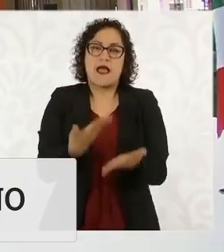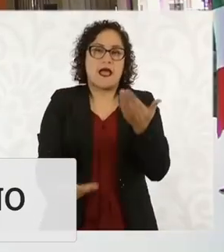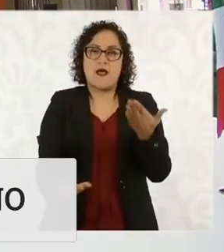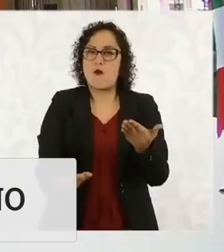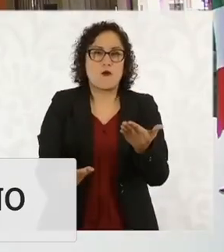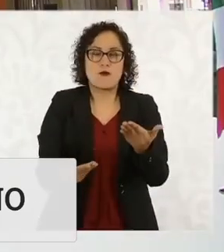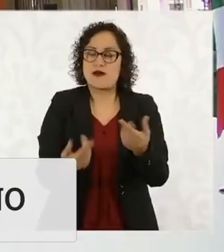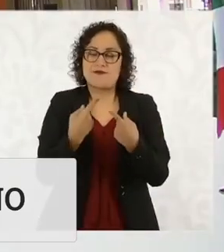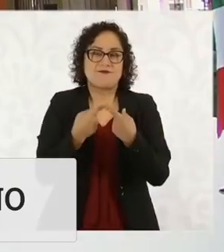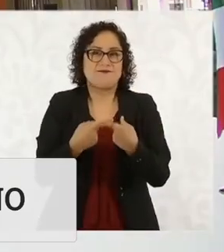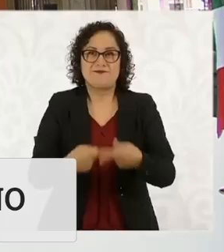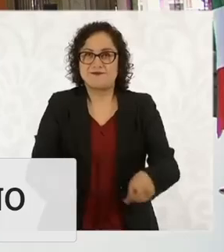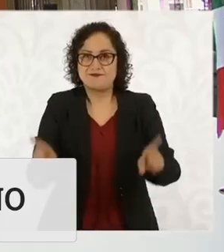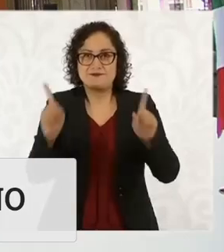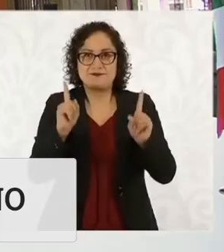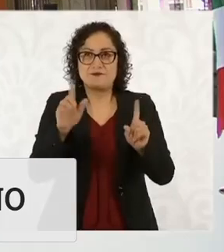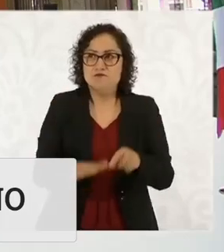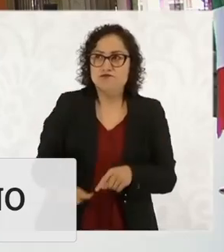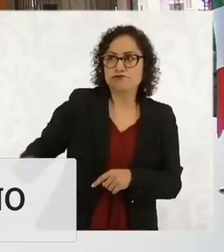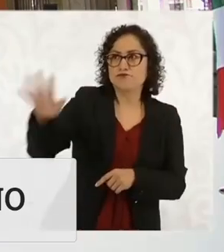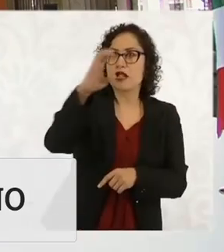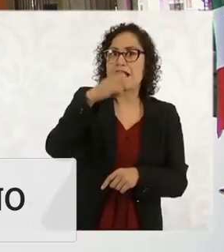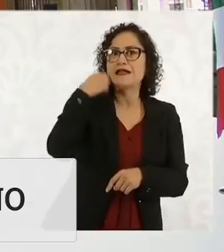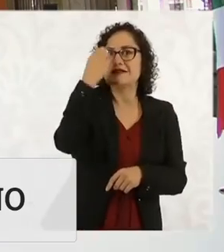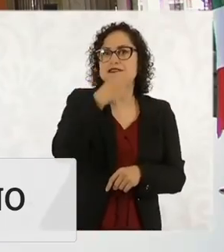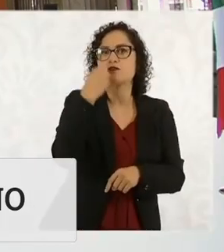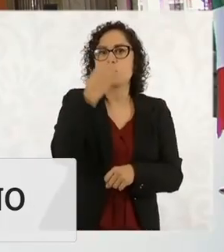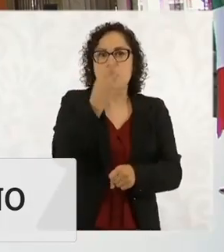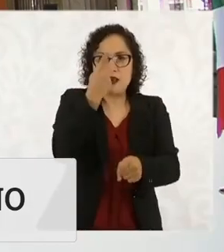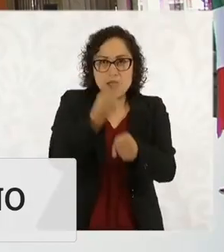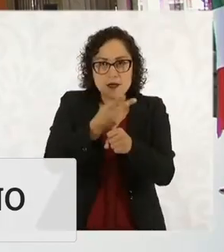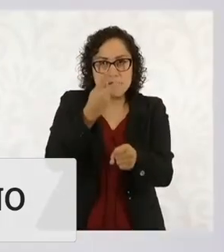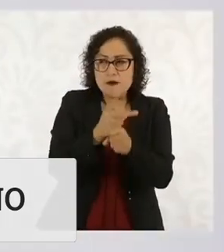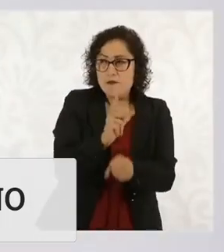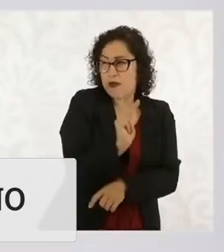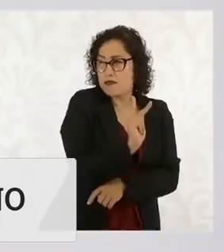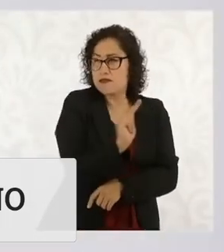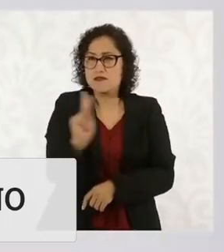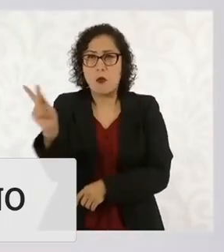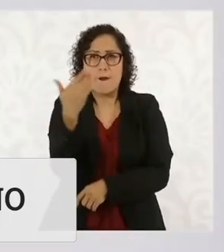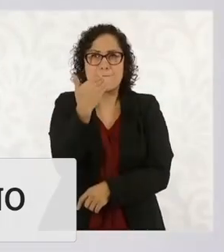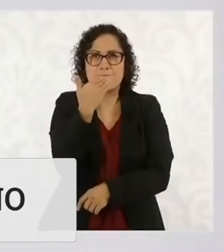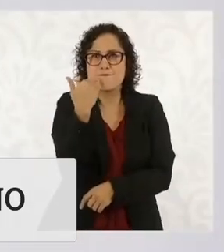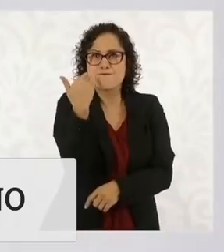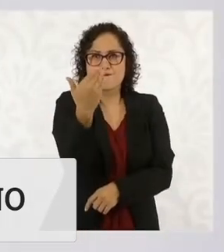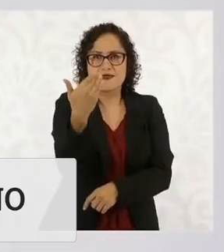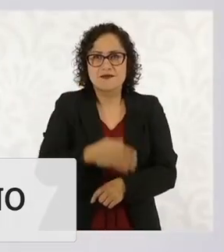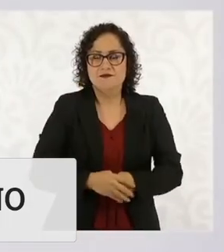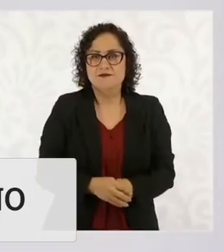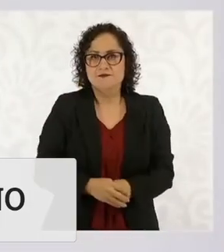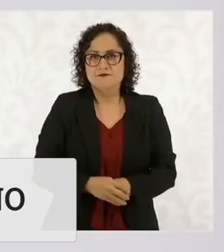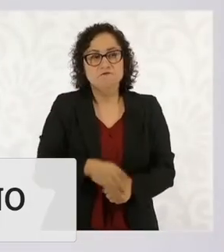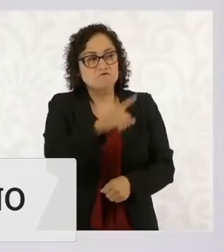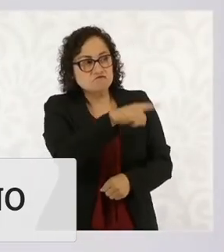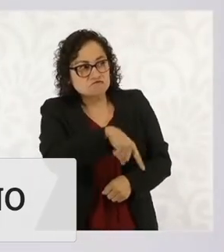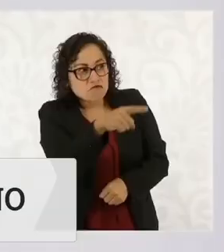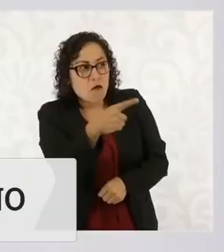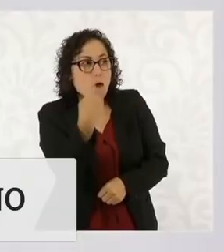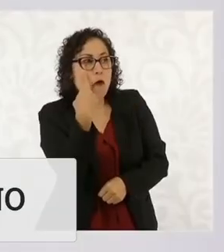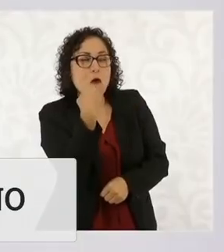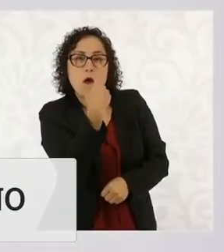que todas las escuelas de educación media superior públicas son buenas y que ellos